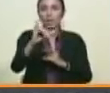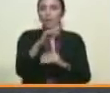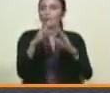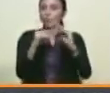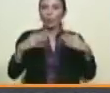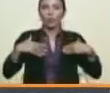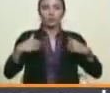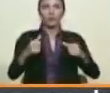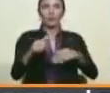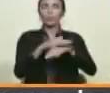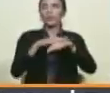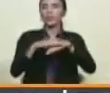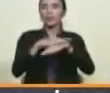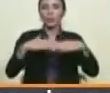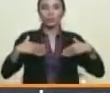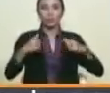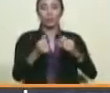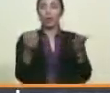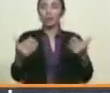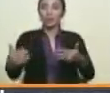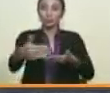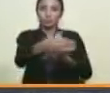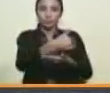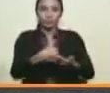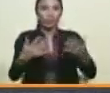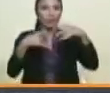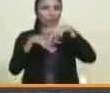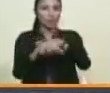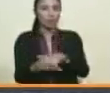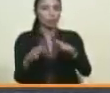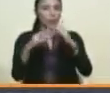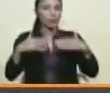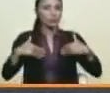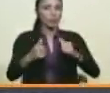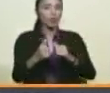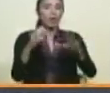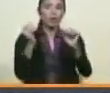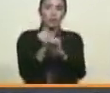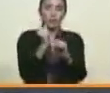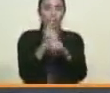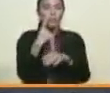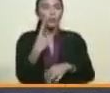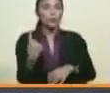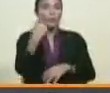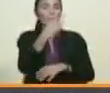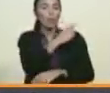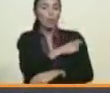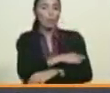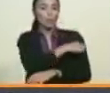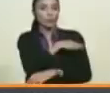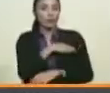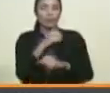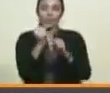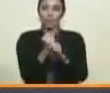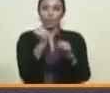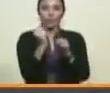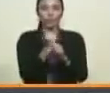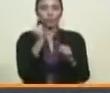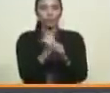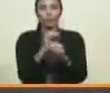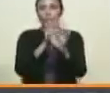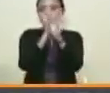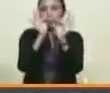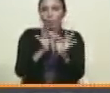es decir aquí se integra todo el sistema de salud con sus trabajadores el primer hospital que estamos trabajando bajo esta modalidad